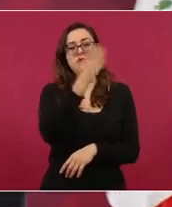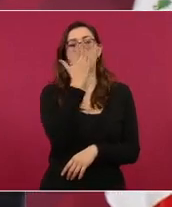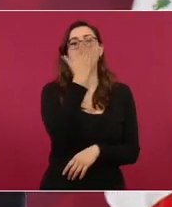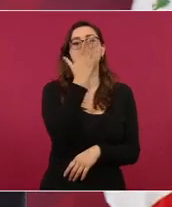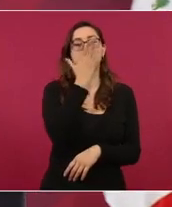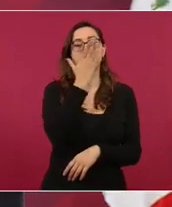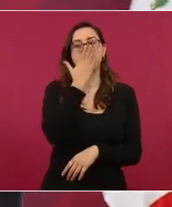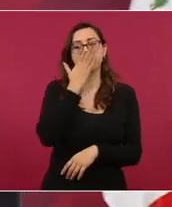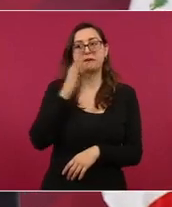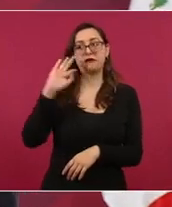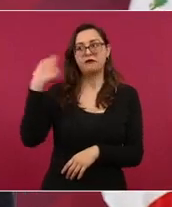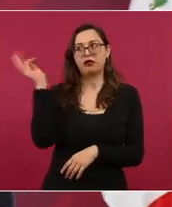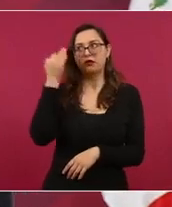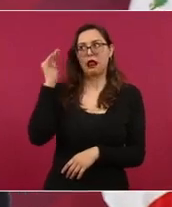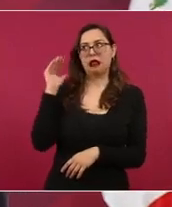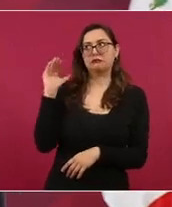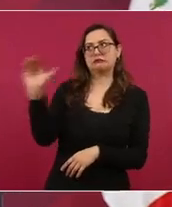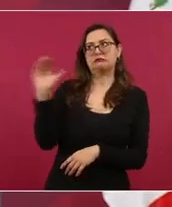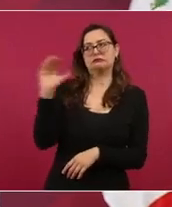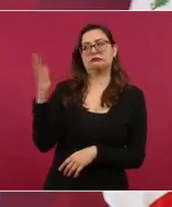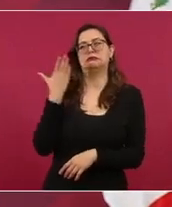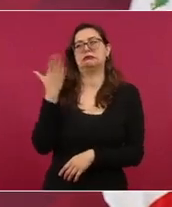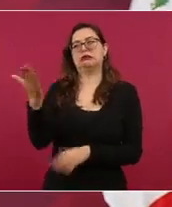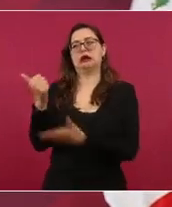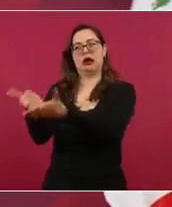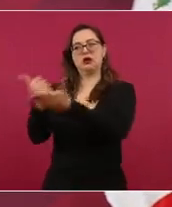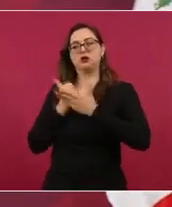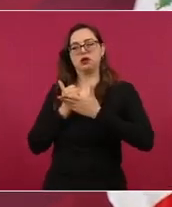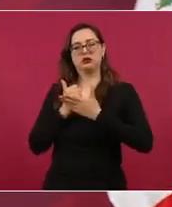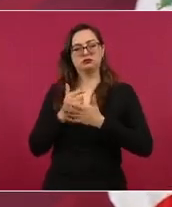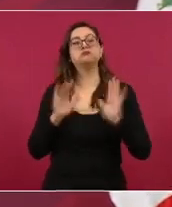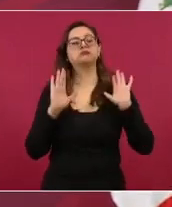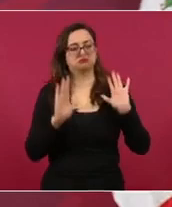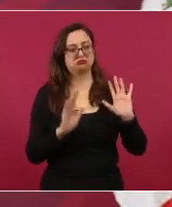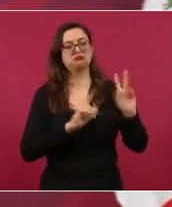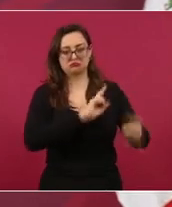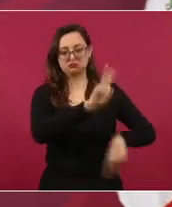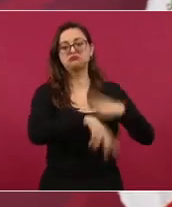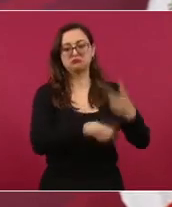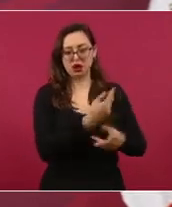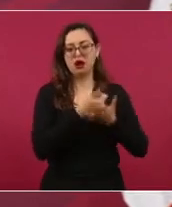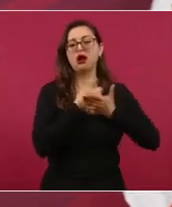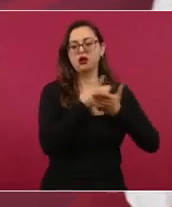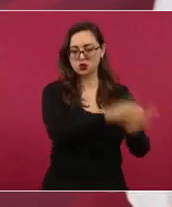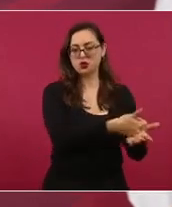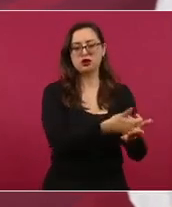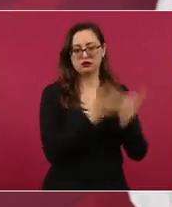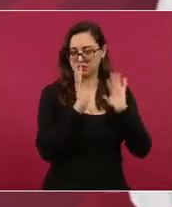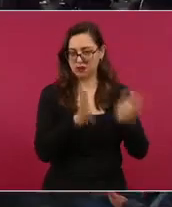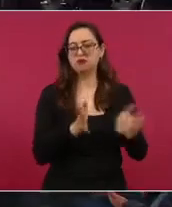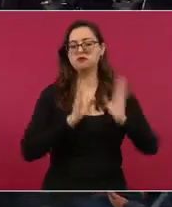más refuerzos, y ya se autorizaron y ya están allá, están llegando.